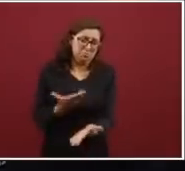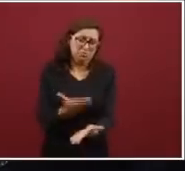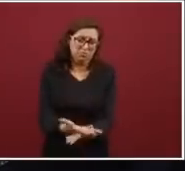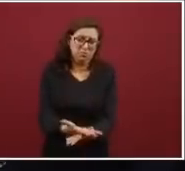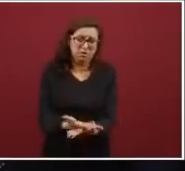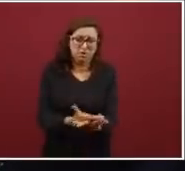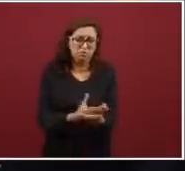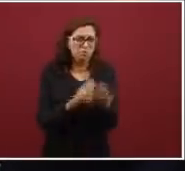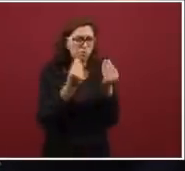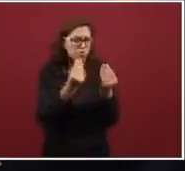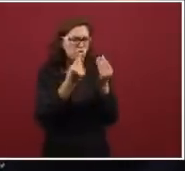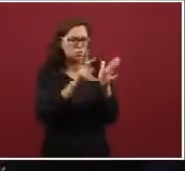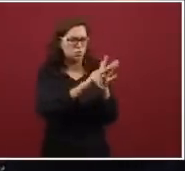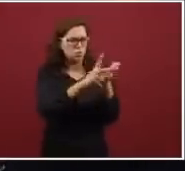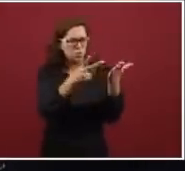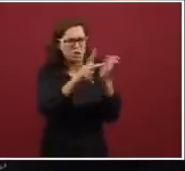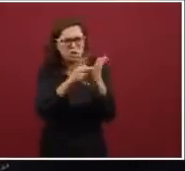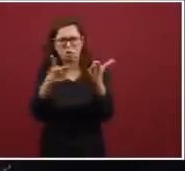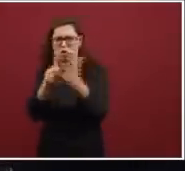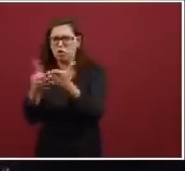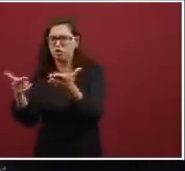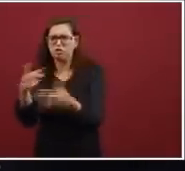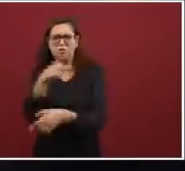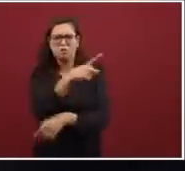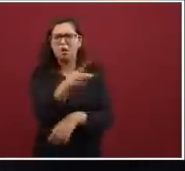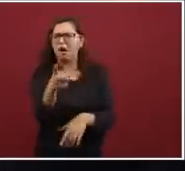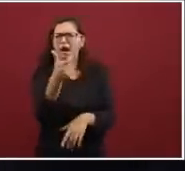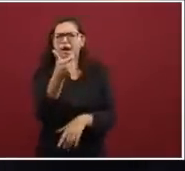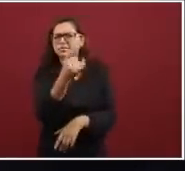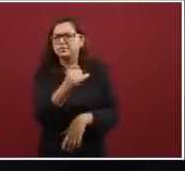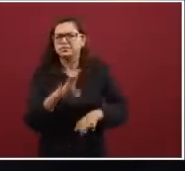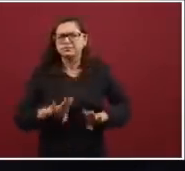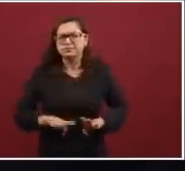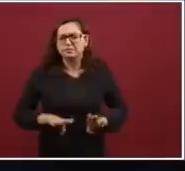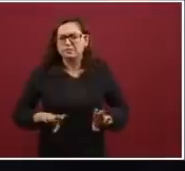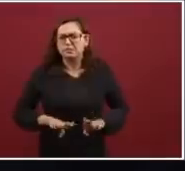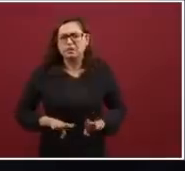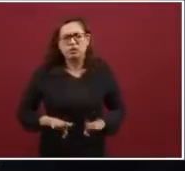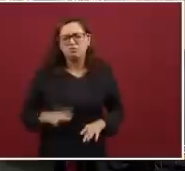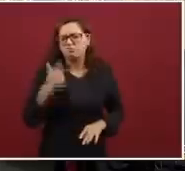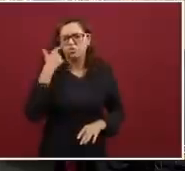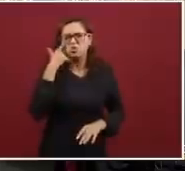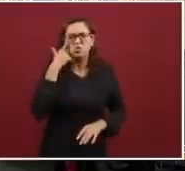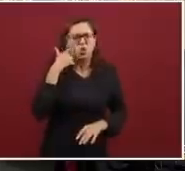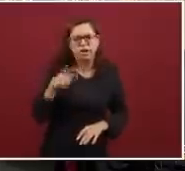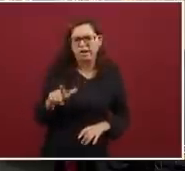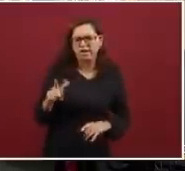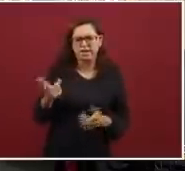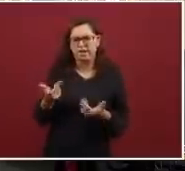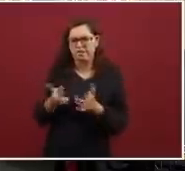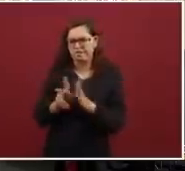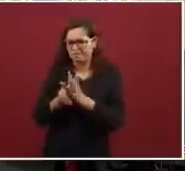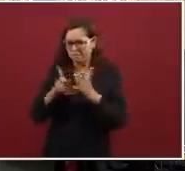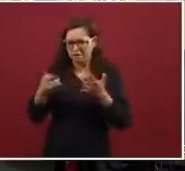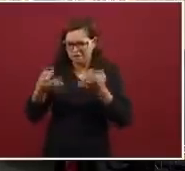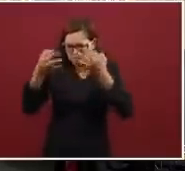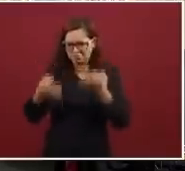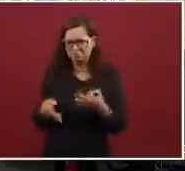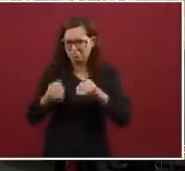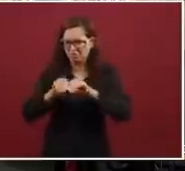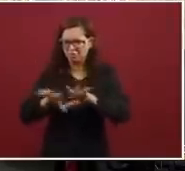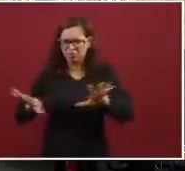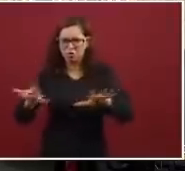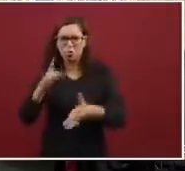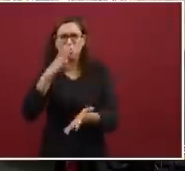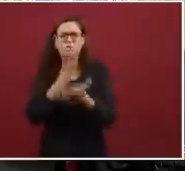siquiera era interés periodístico, sino simplemente pues tener el control de medios de comunicación. Muy